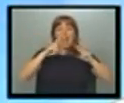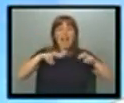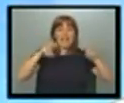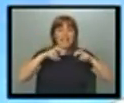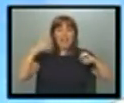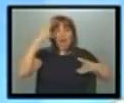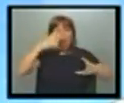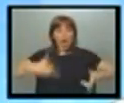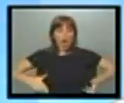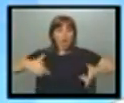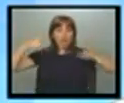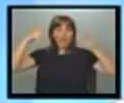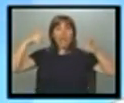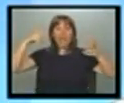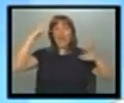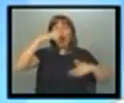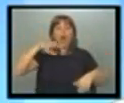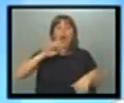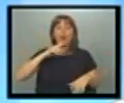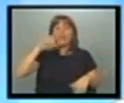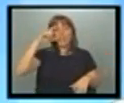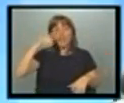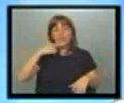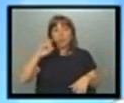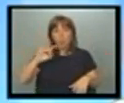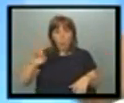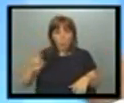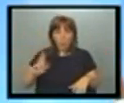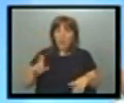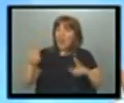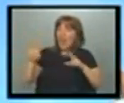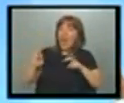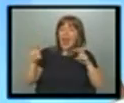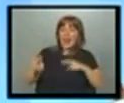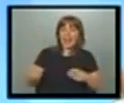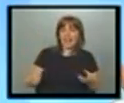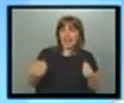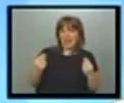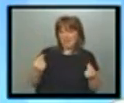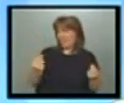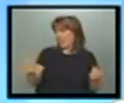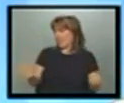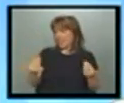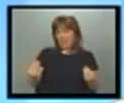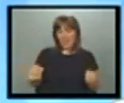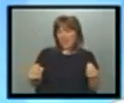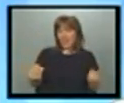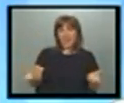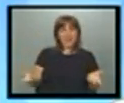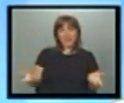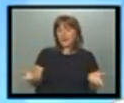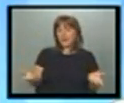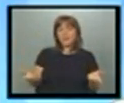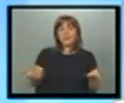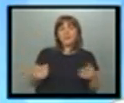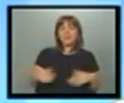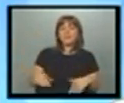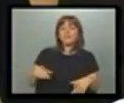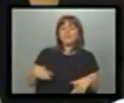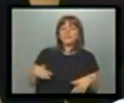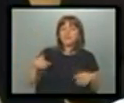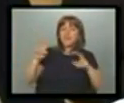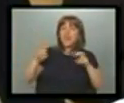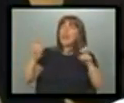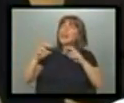conocido es Hotesur, pero este no es tan conocido, pero podemos ubicarlo en ese mismo rango. Alquilando